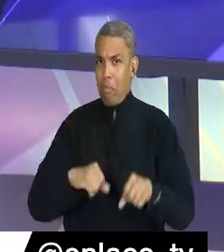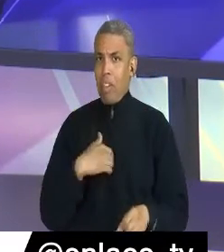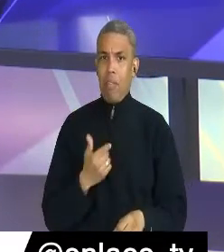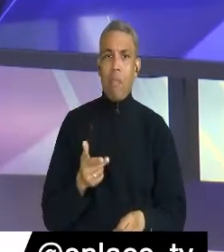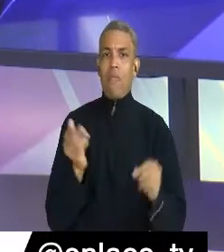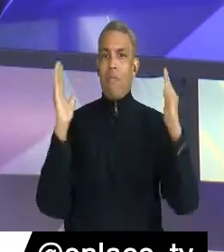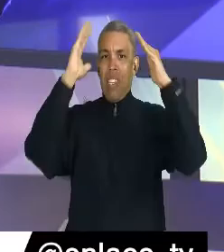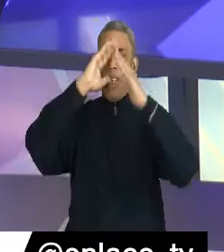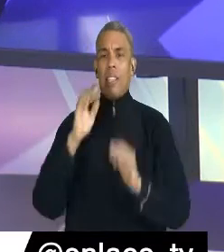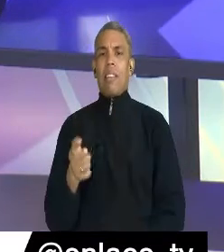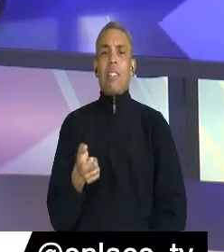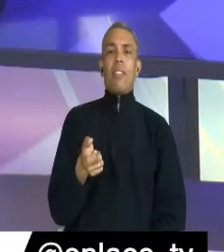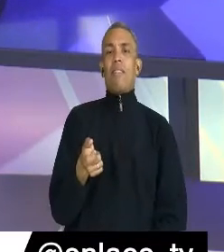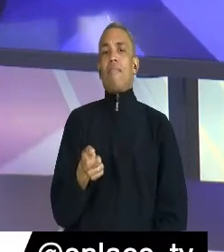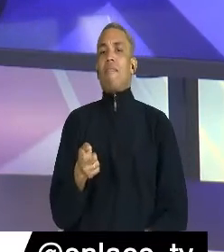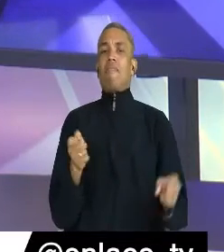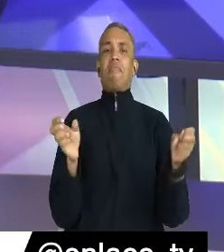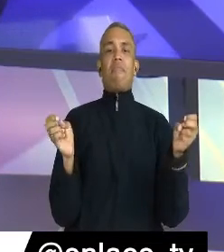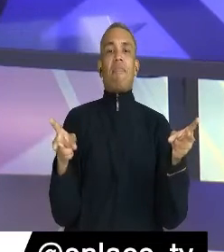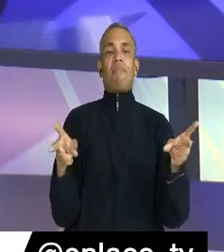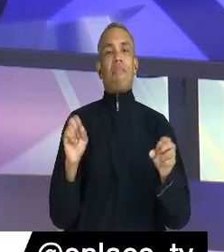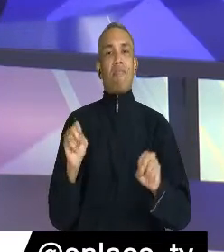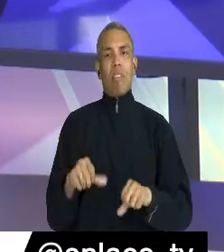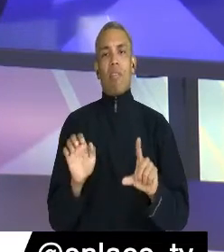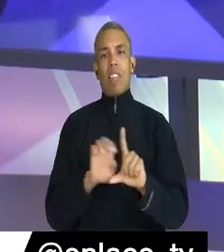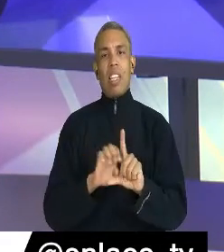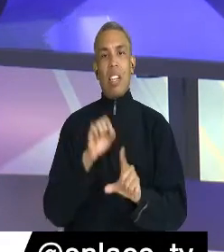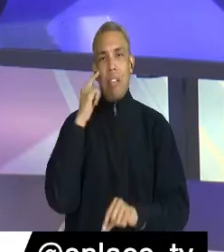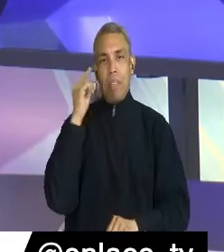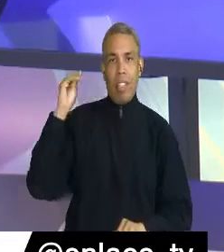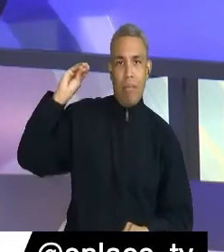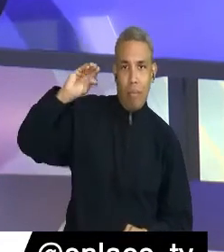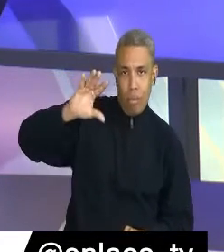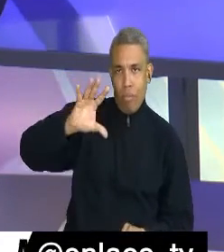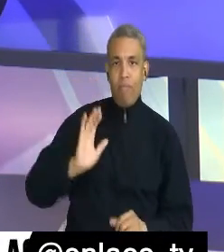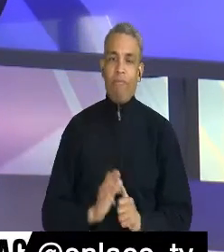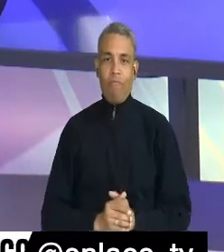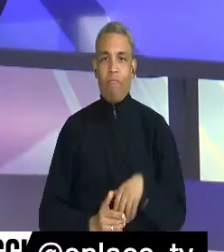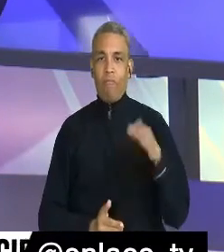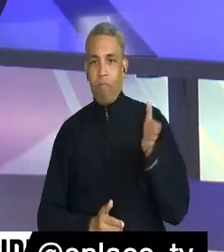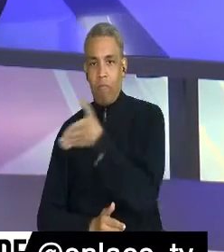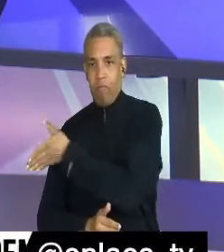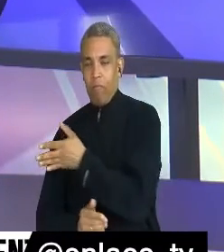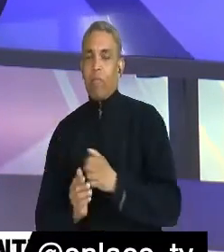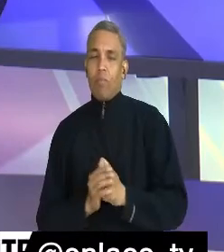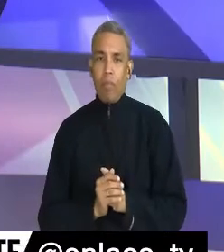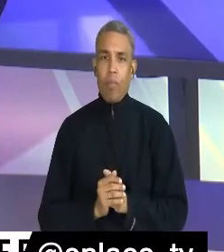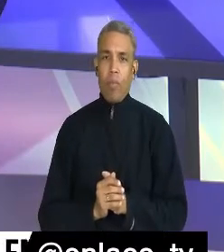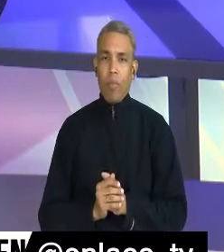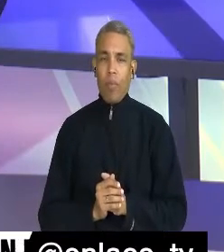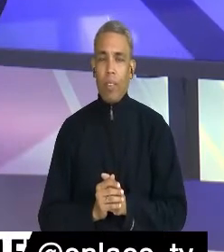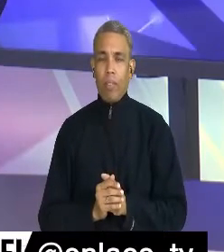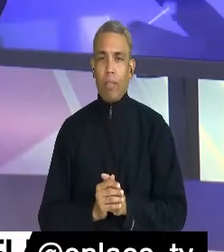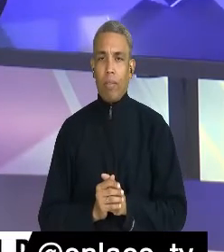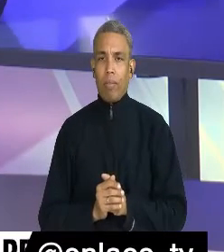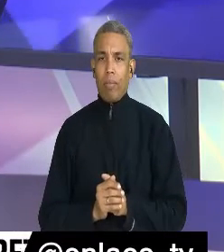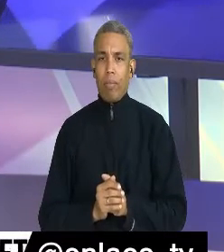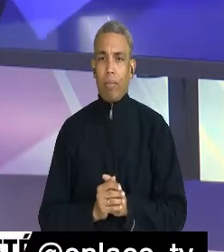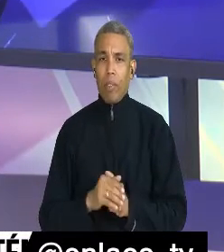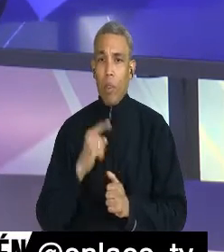estudiantes en este gran desfile que se realizará mañana en otras noticias para que los ciudadanos no se conviertan en víctima de los ladrones